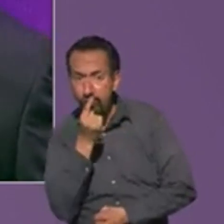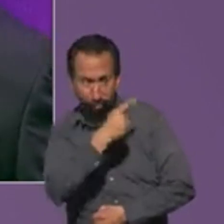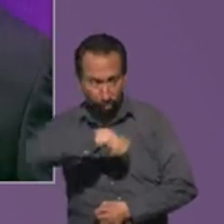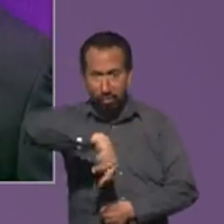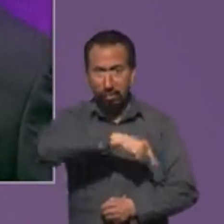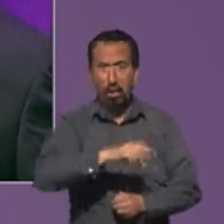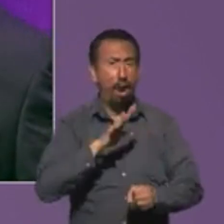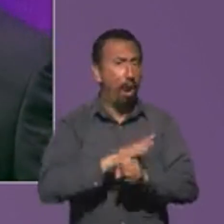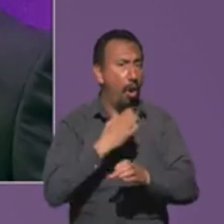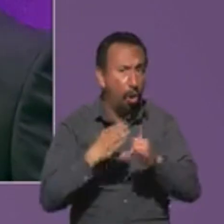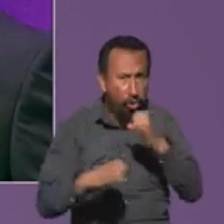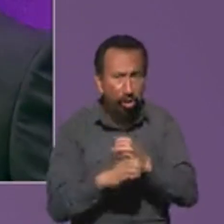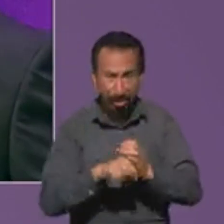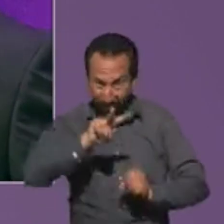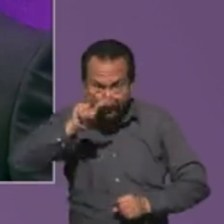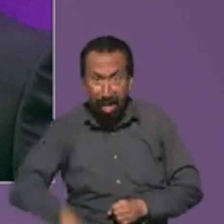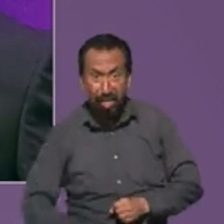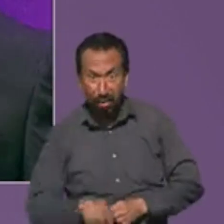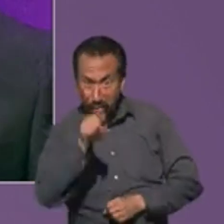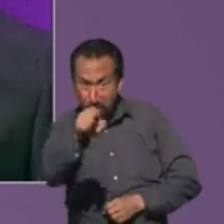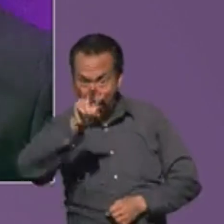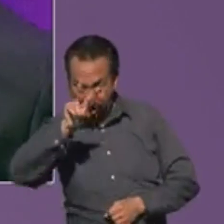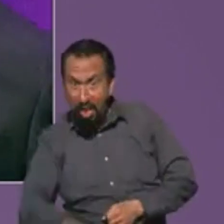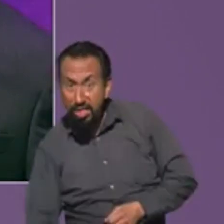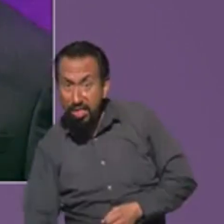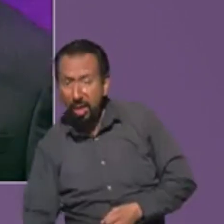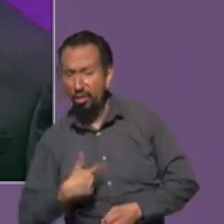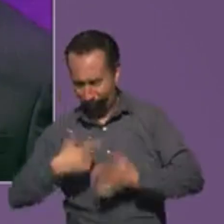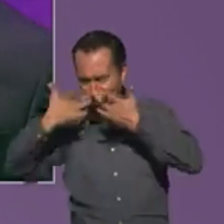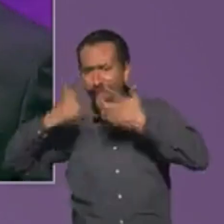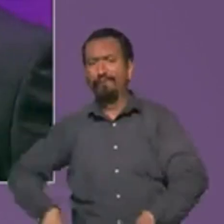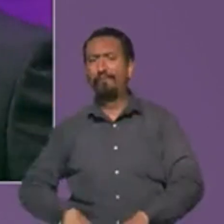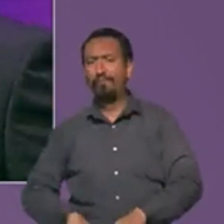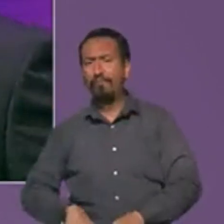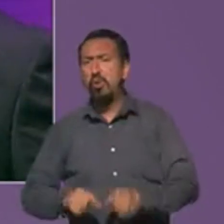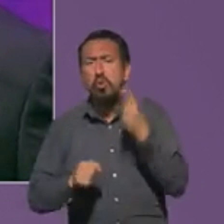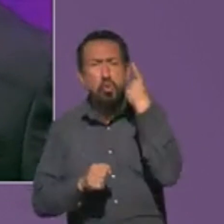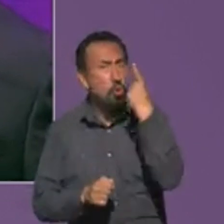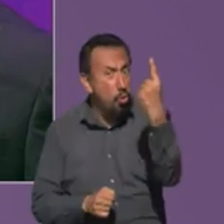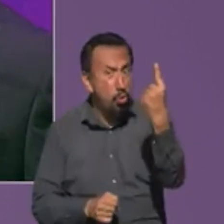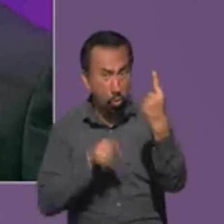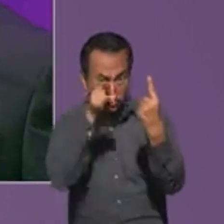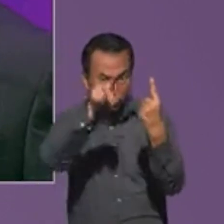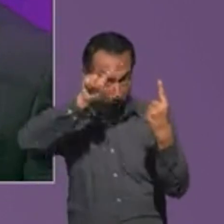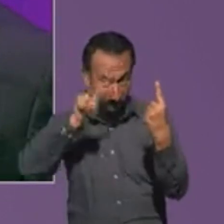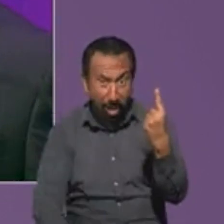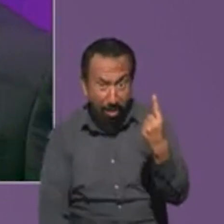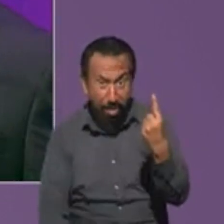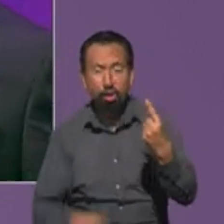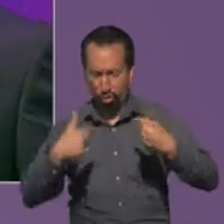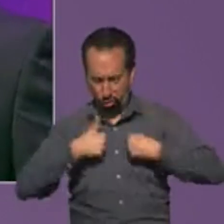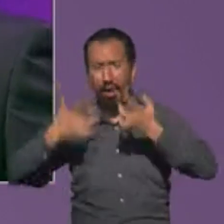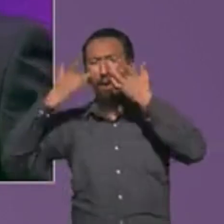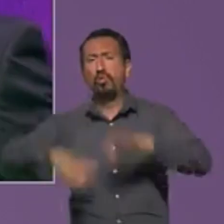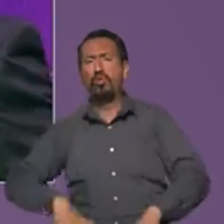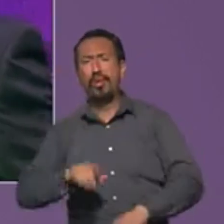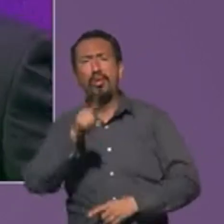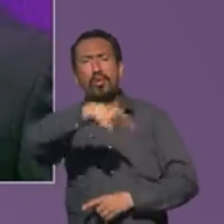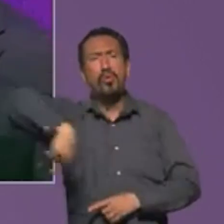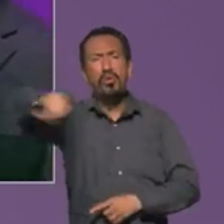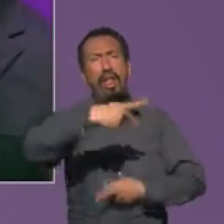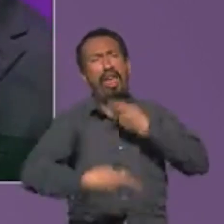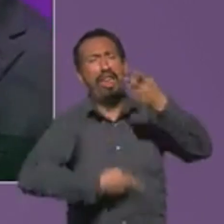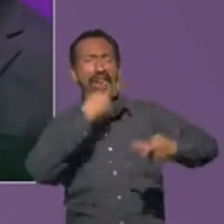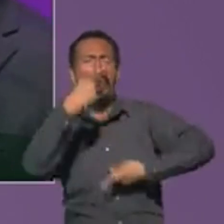mencionas que sea cierto renuncio a la candidat uno solo uno solo no te dejes llevar por puras